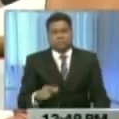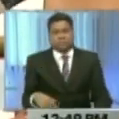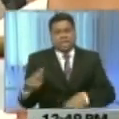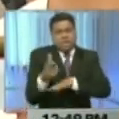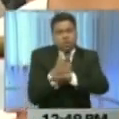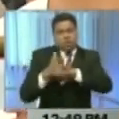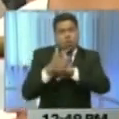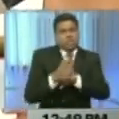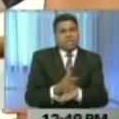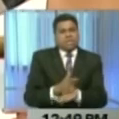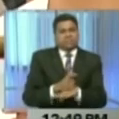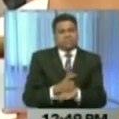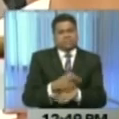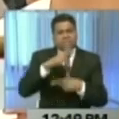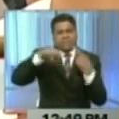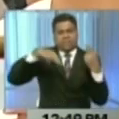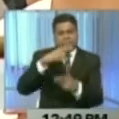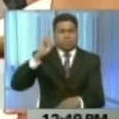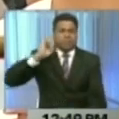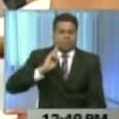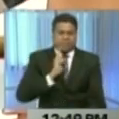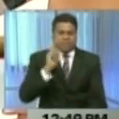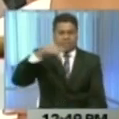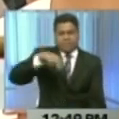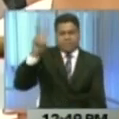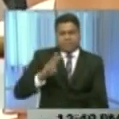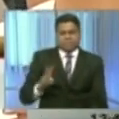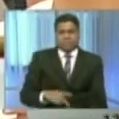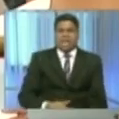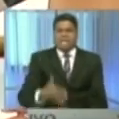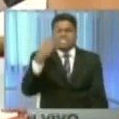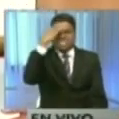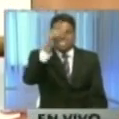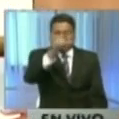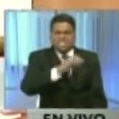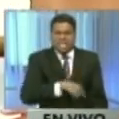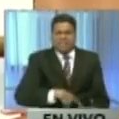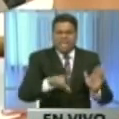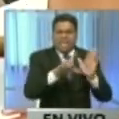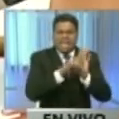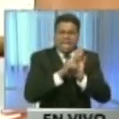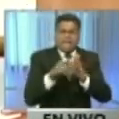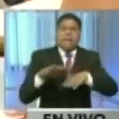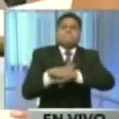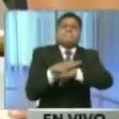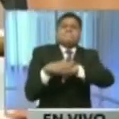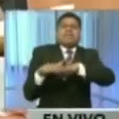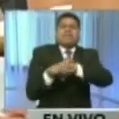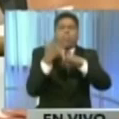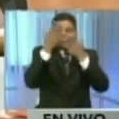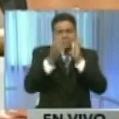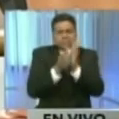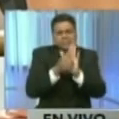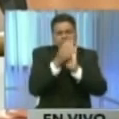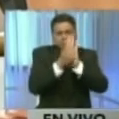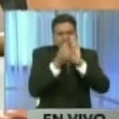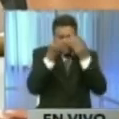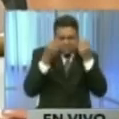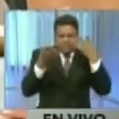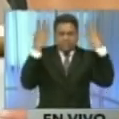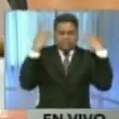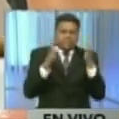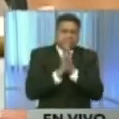gobierno de la República Bolivariana de Venezuela. Si ustedes agarran la ley de autoperdón, tiene un ciclo